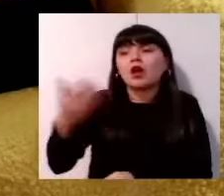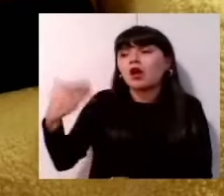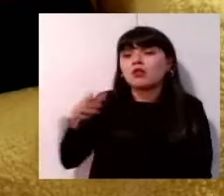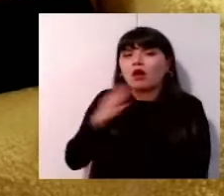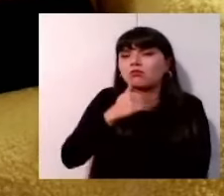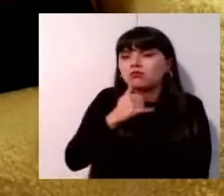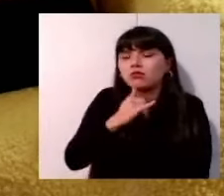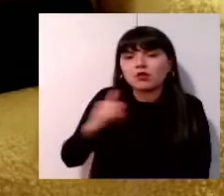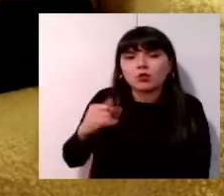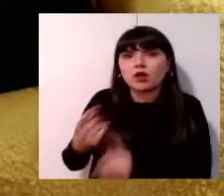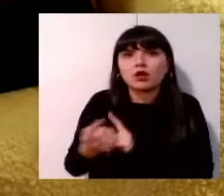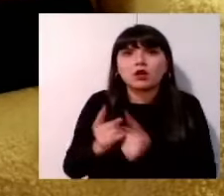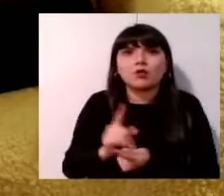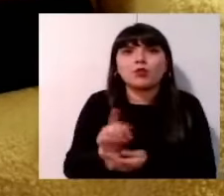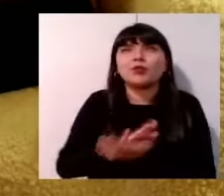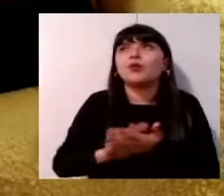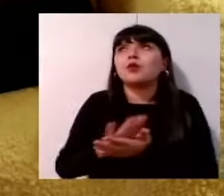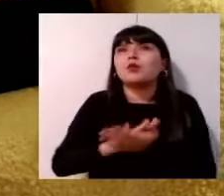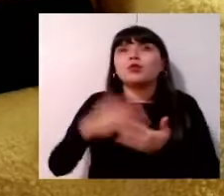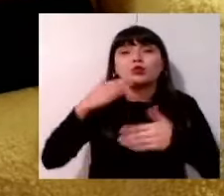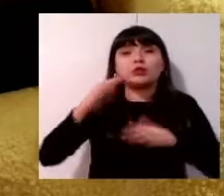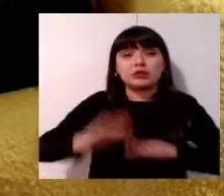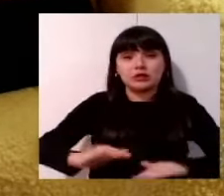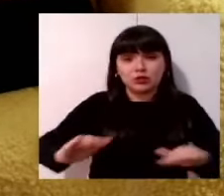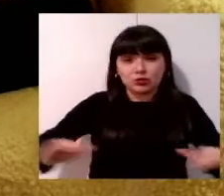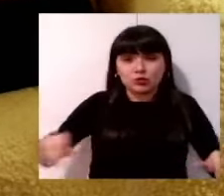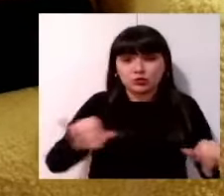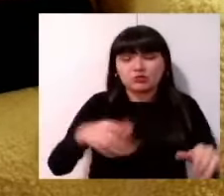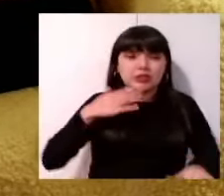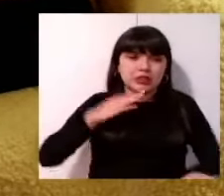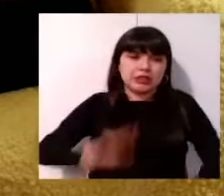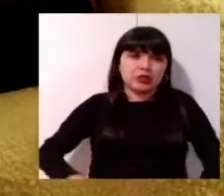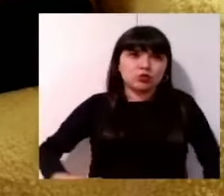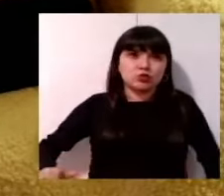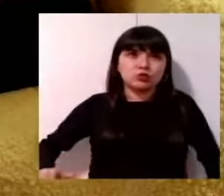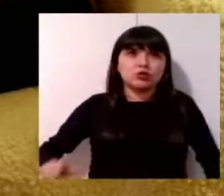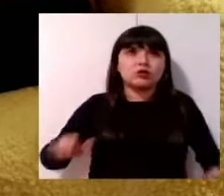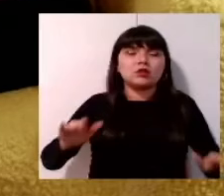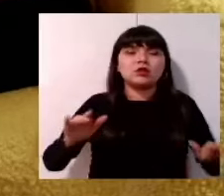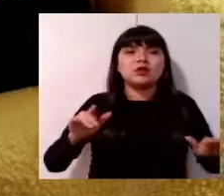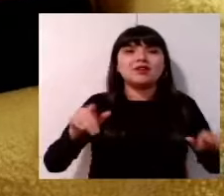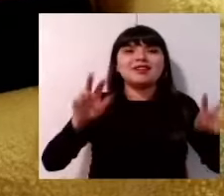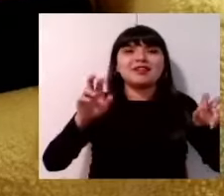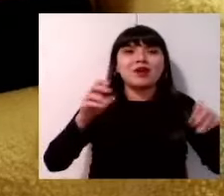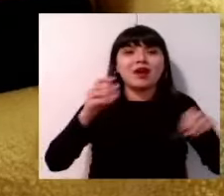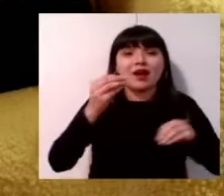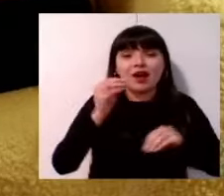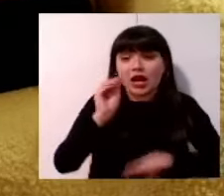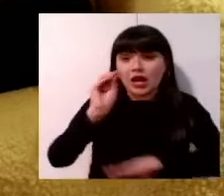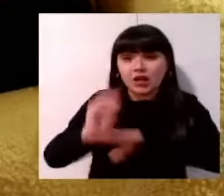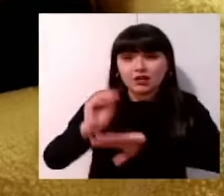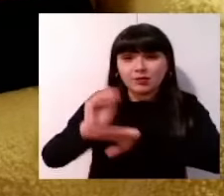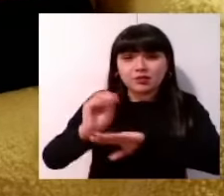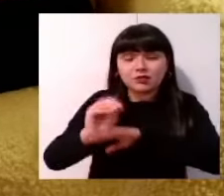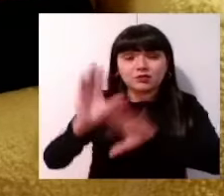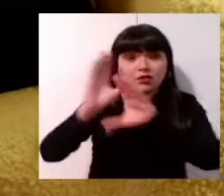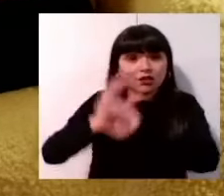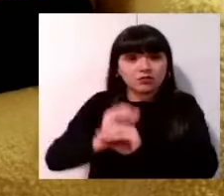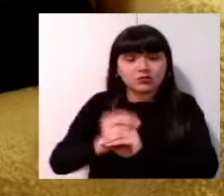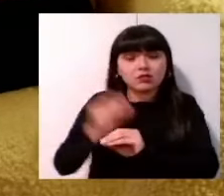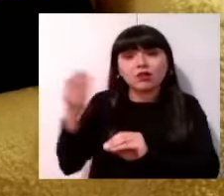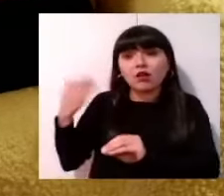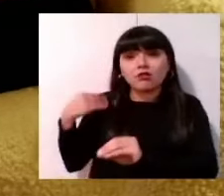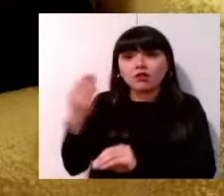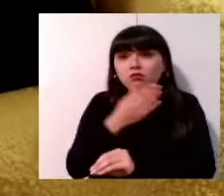ejemplo, los niños más chiquititos, el hecho de las alimentaciones nocturnas, si no estaban y está pasando por una regresión de